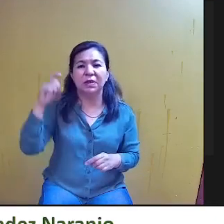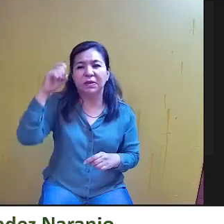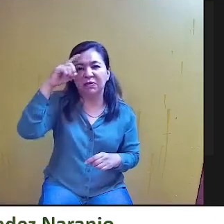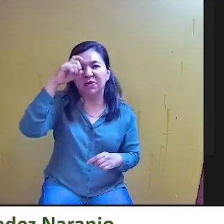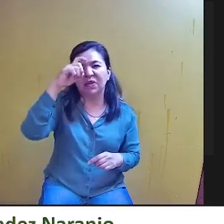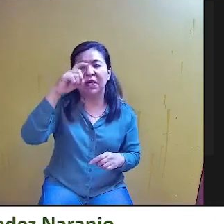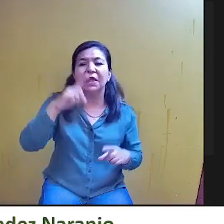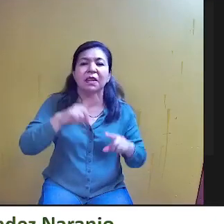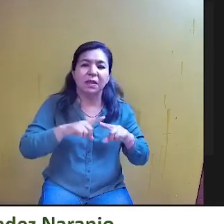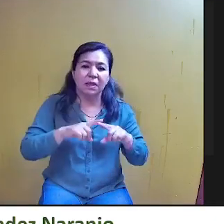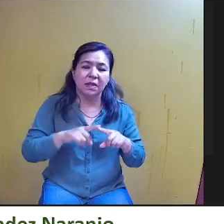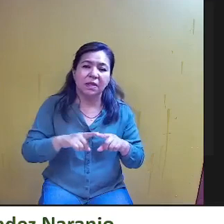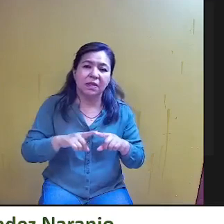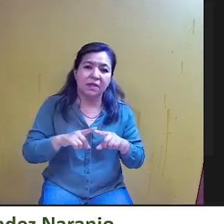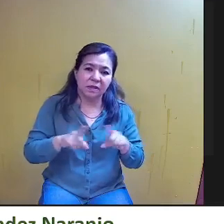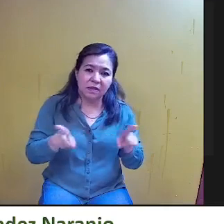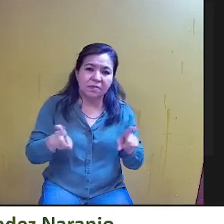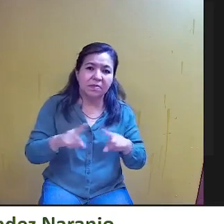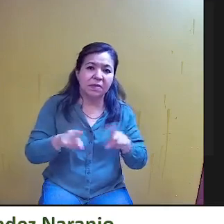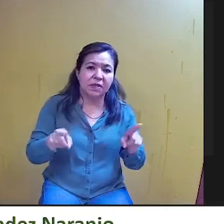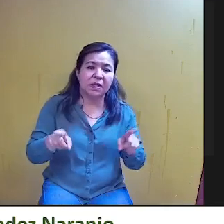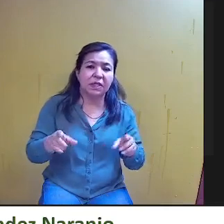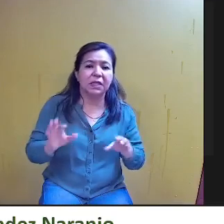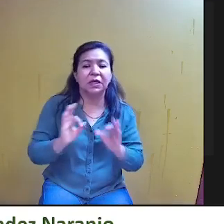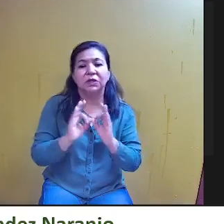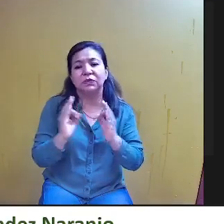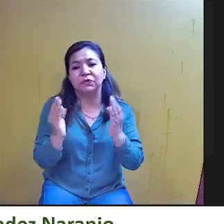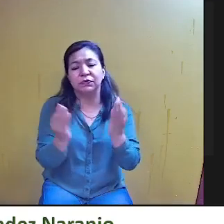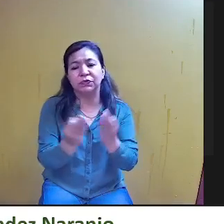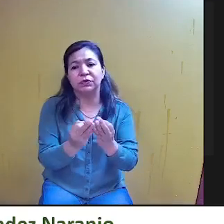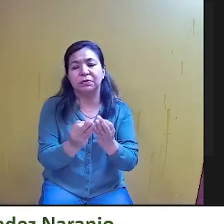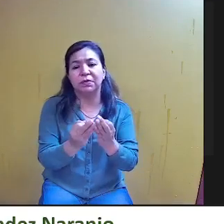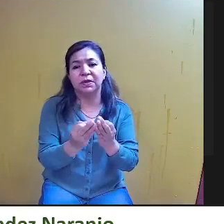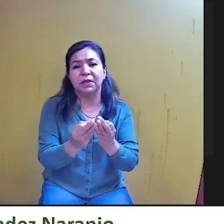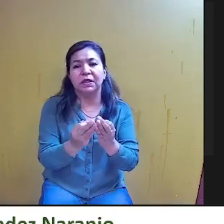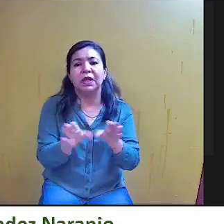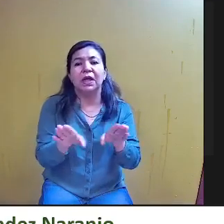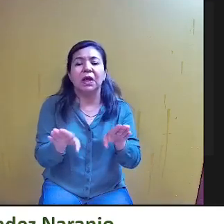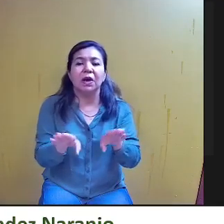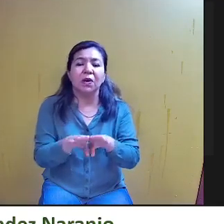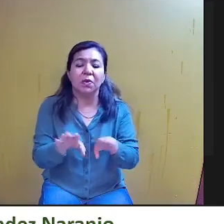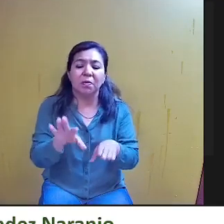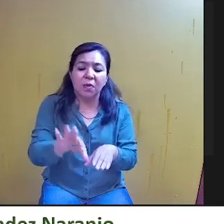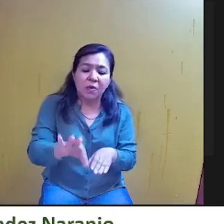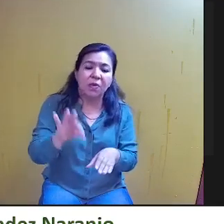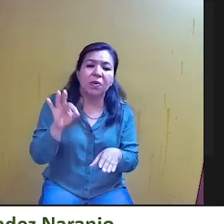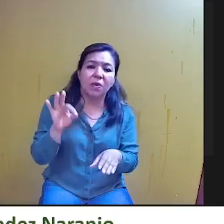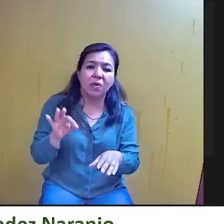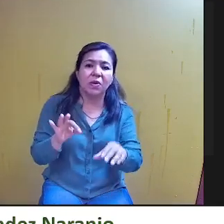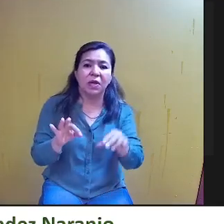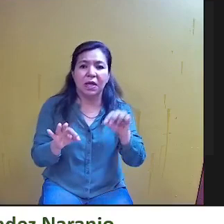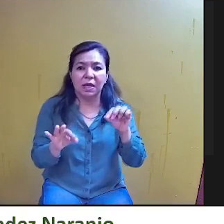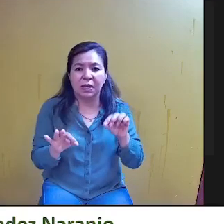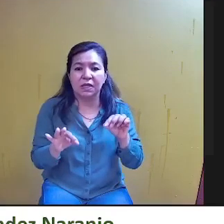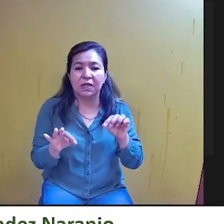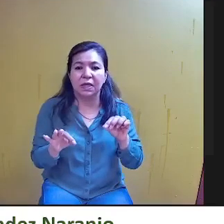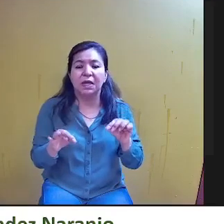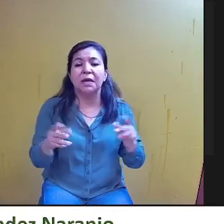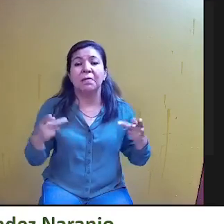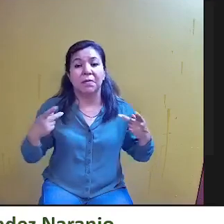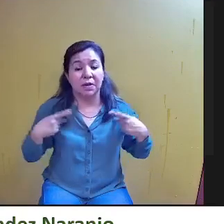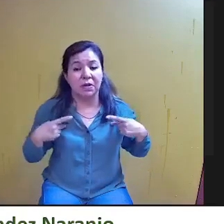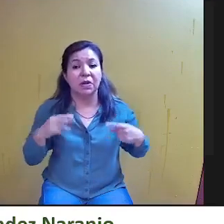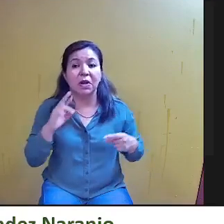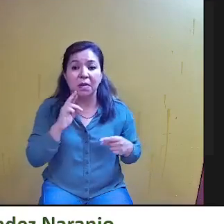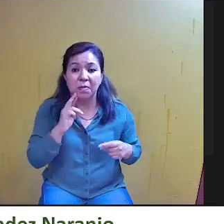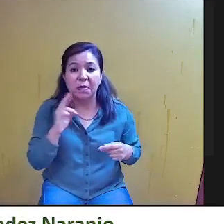de varias etapas, en las cuales se busca llevar a cabo una depuración, eliminando a los aspirantes menos calificados, preparados o con mínima